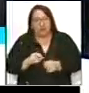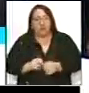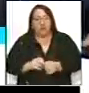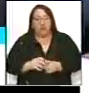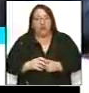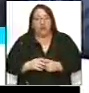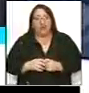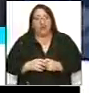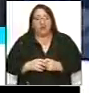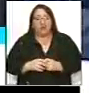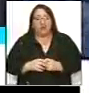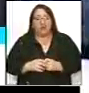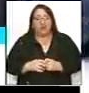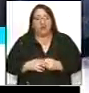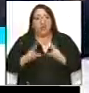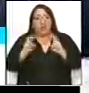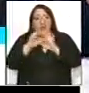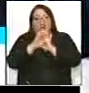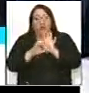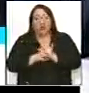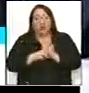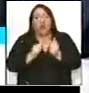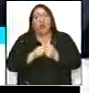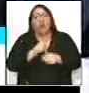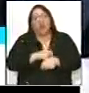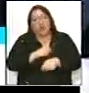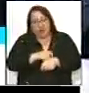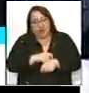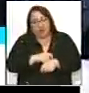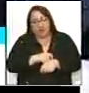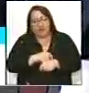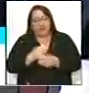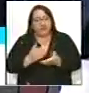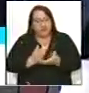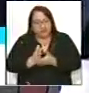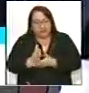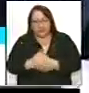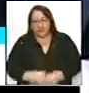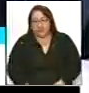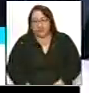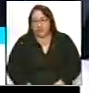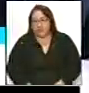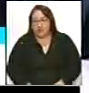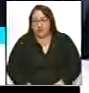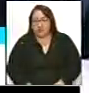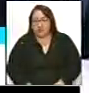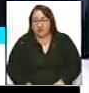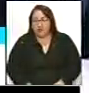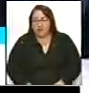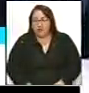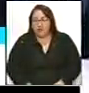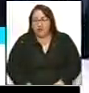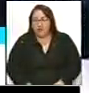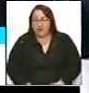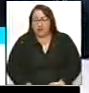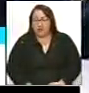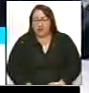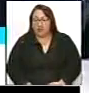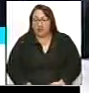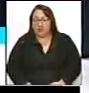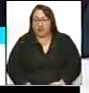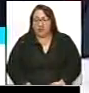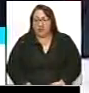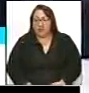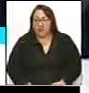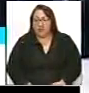reformas constitucionales de maneras momentáneas, en camino A, pero hay que pensar en esa posibilidad intermedia.